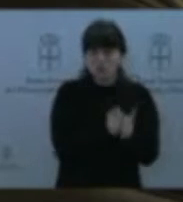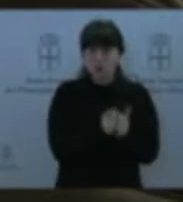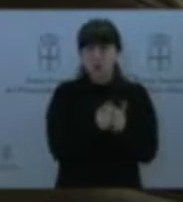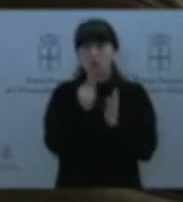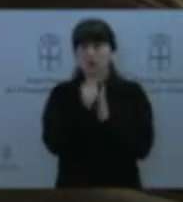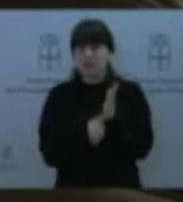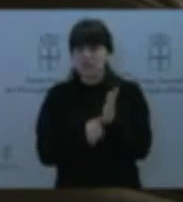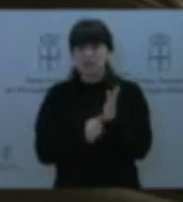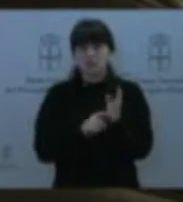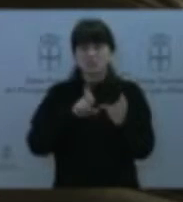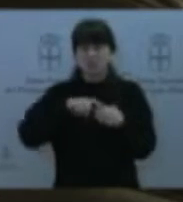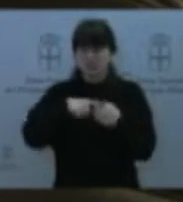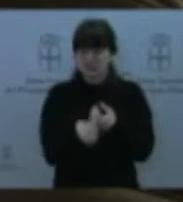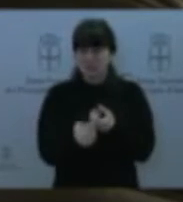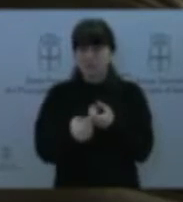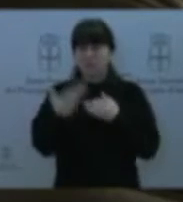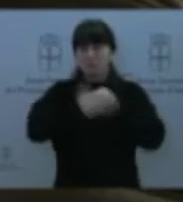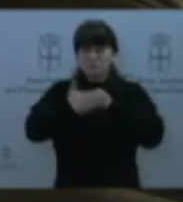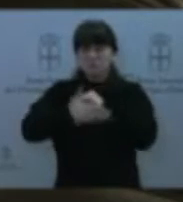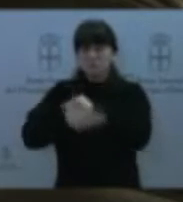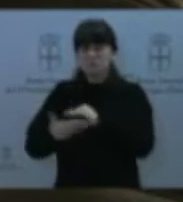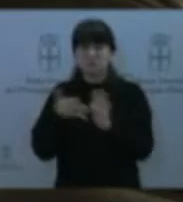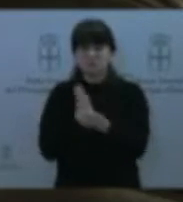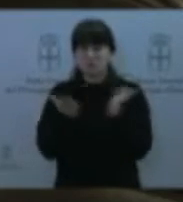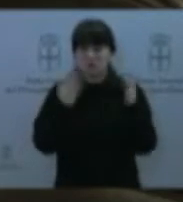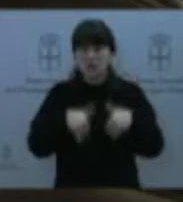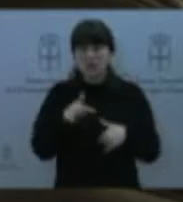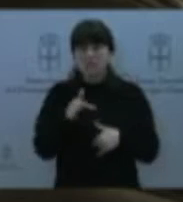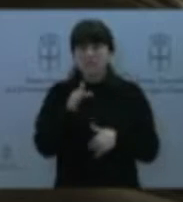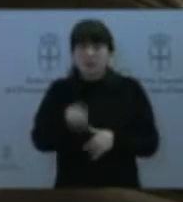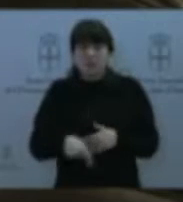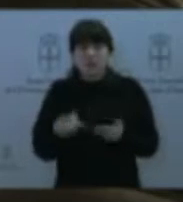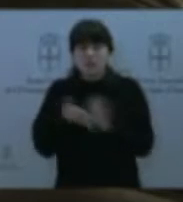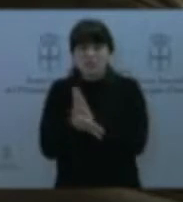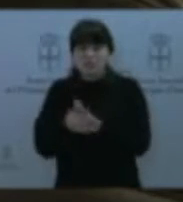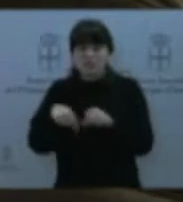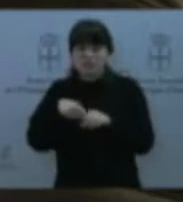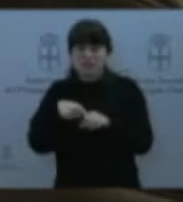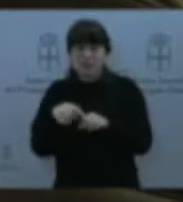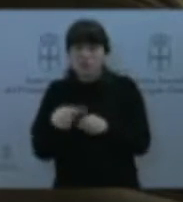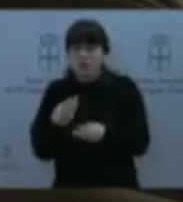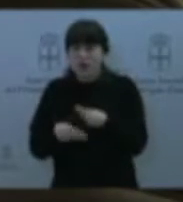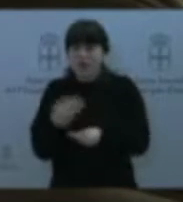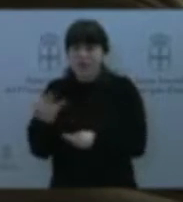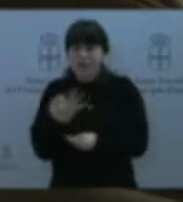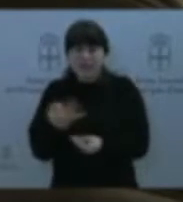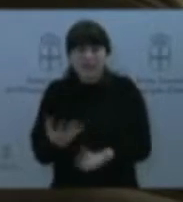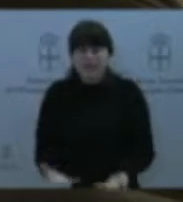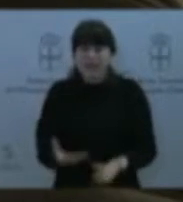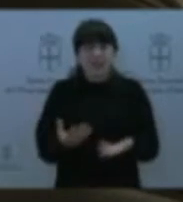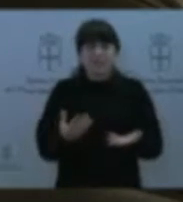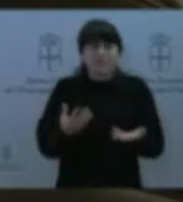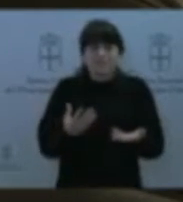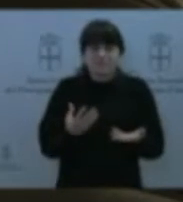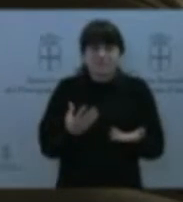explicación. No existen funciones de los puestos a ocupar. Las pruebas no se adaptan a las teóricas necesidades de las plazas a cubrir. Señor consejero,